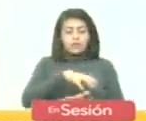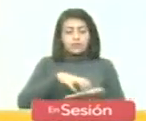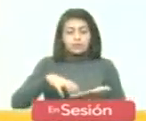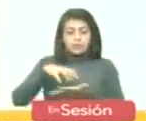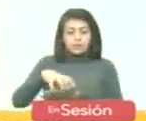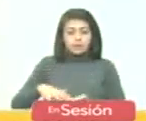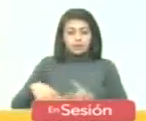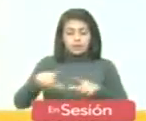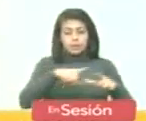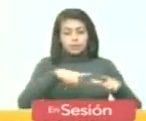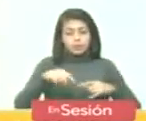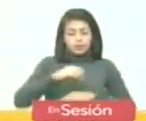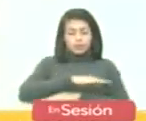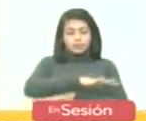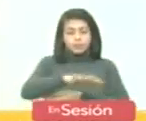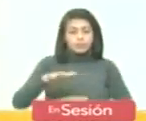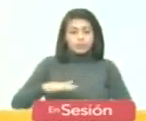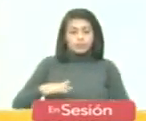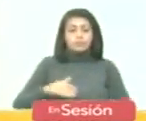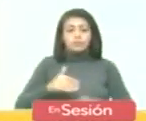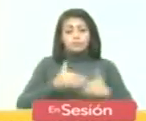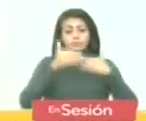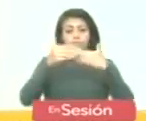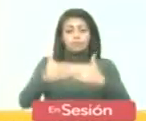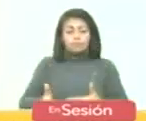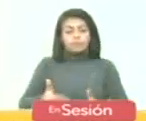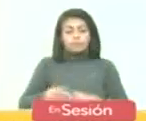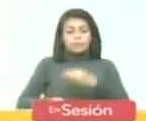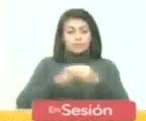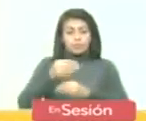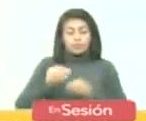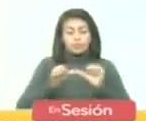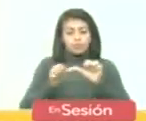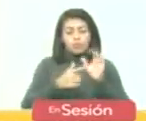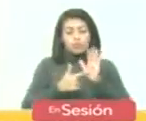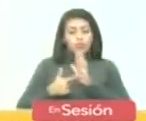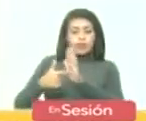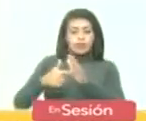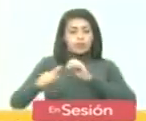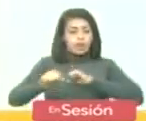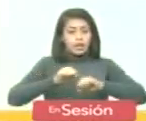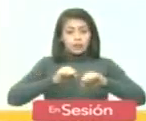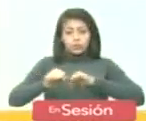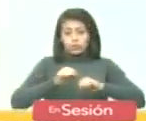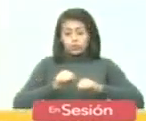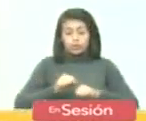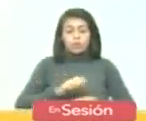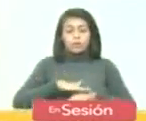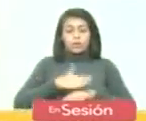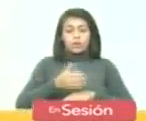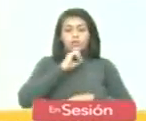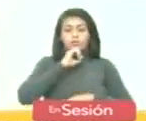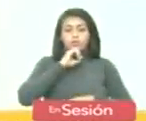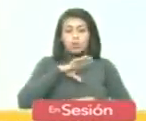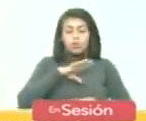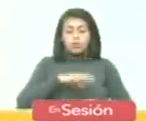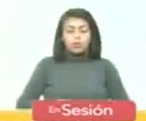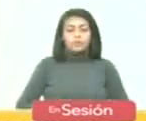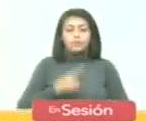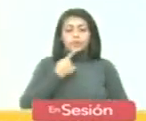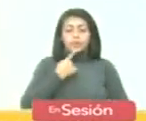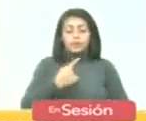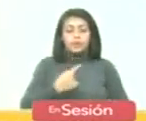de la zona tórrida, para que la posteridad emule celosa nuestras acciones, para que la historia